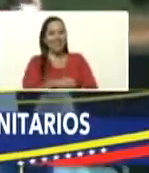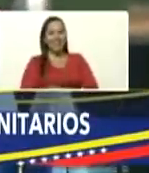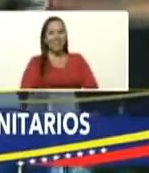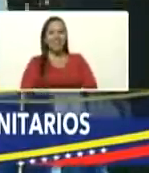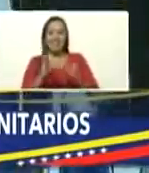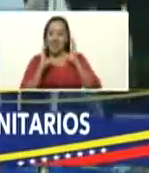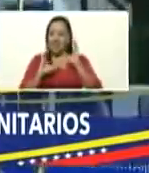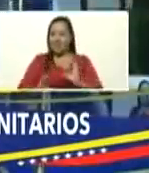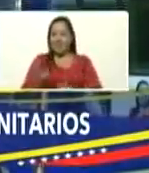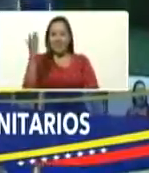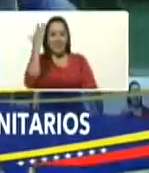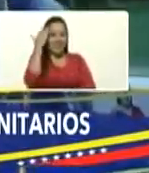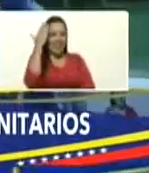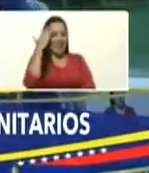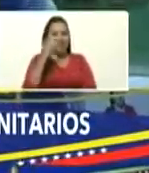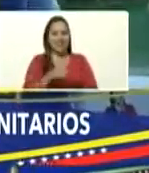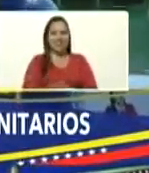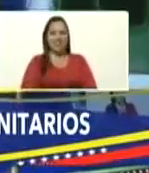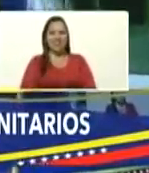el cuerpo lo sabe.